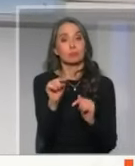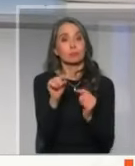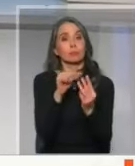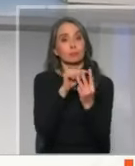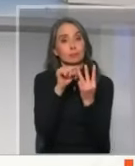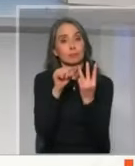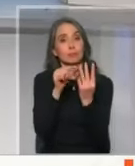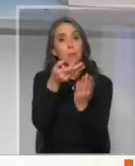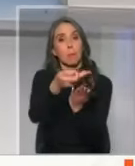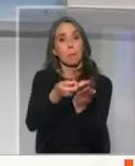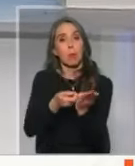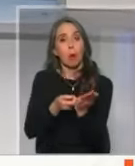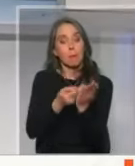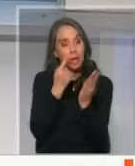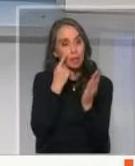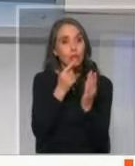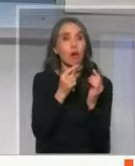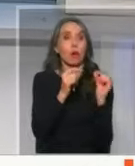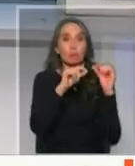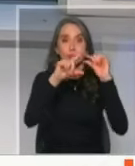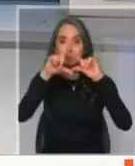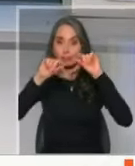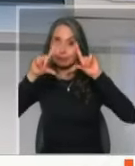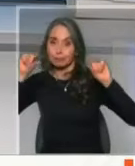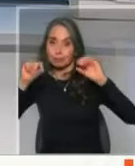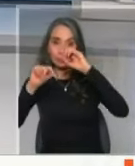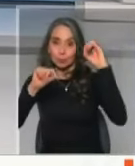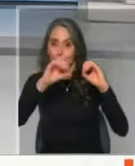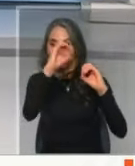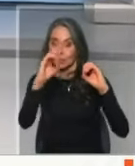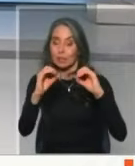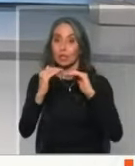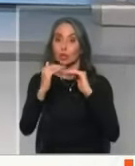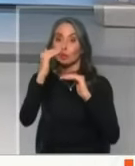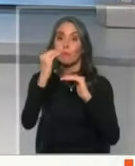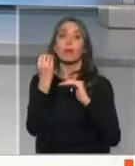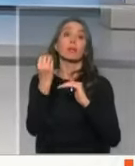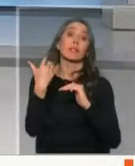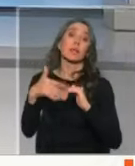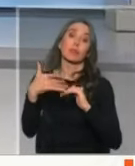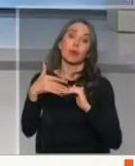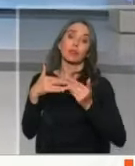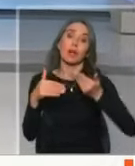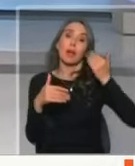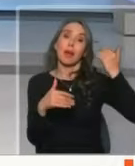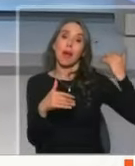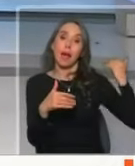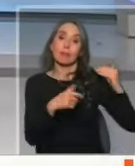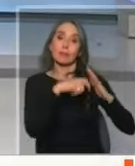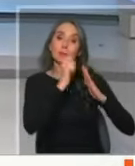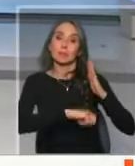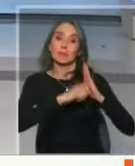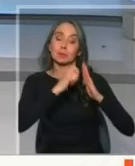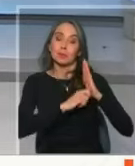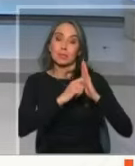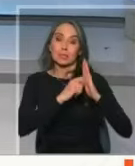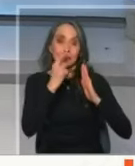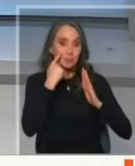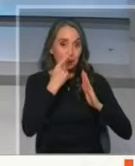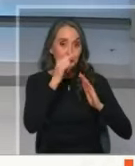promedio de las cifras. Y estos incrementos han sido bien importantes respecto de otras cifras que se han alcanzado en